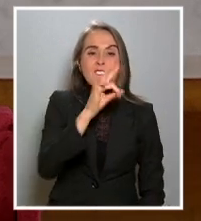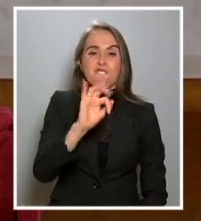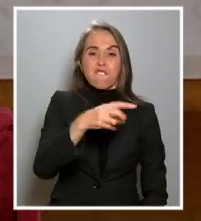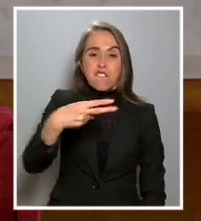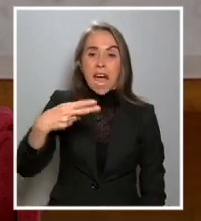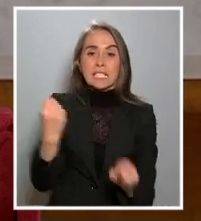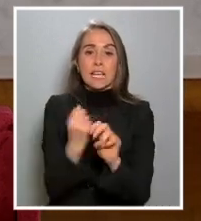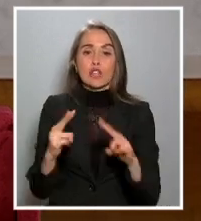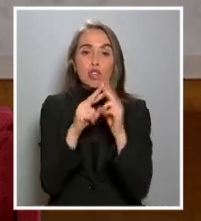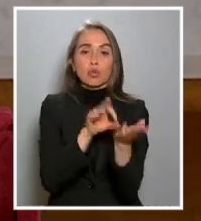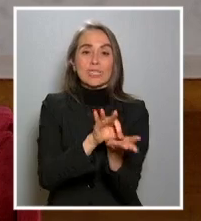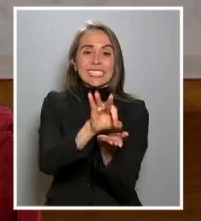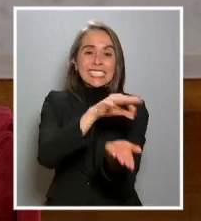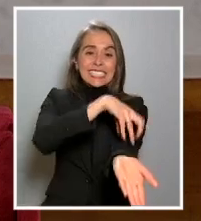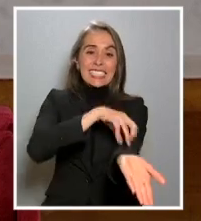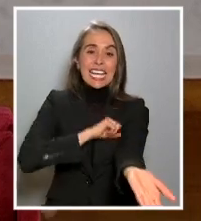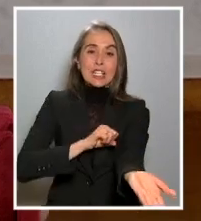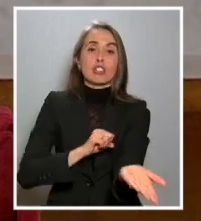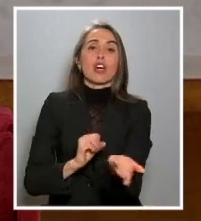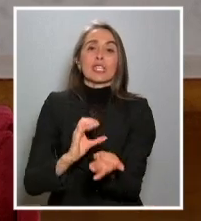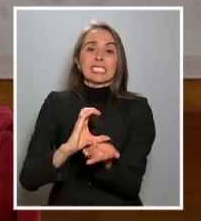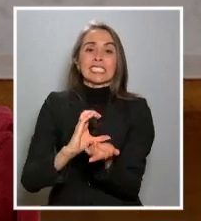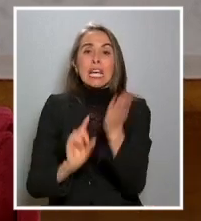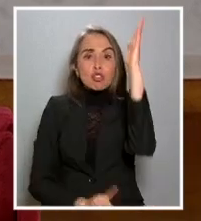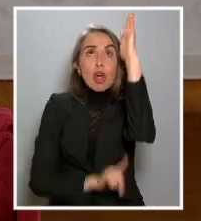vamos a construir en Cerrillos el Centro Espacial Nacional.